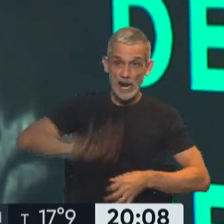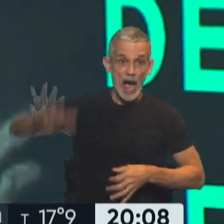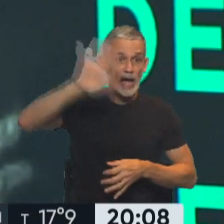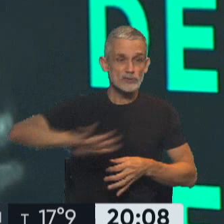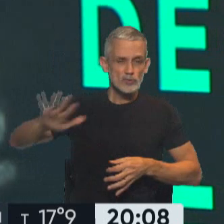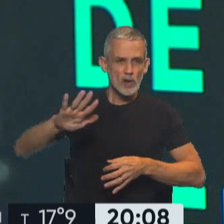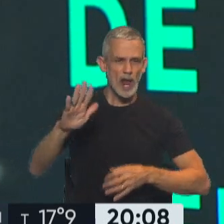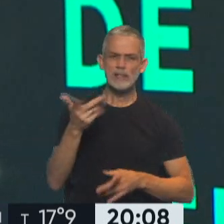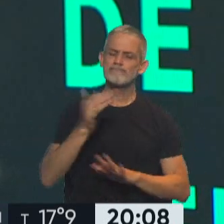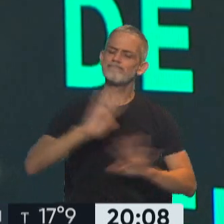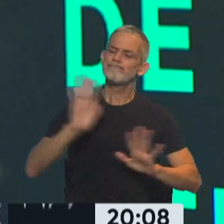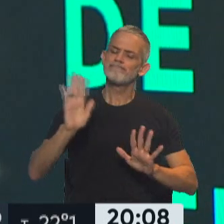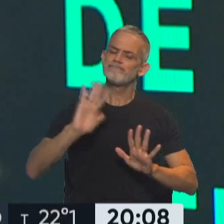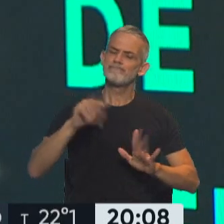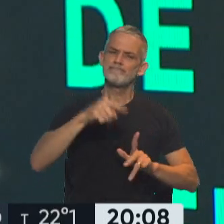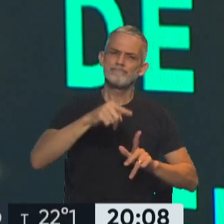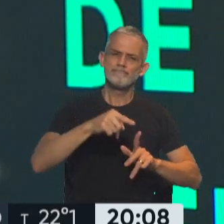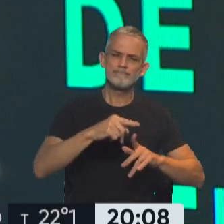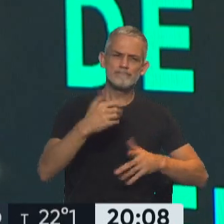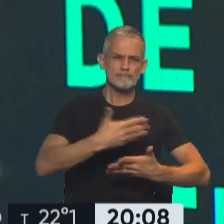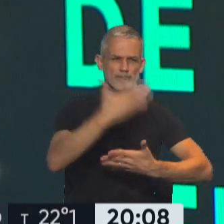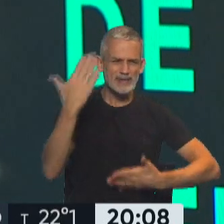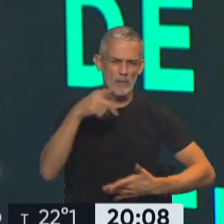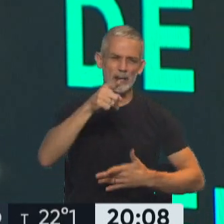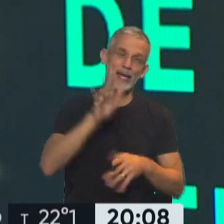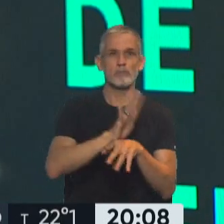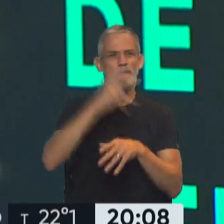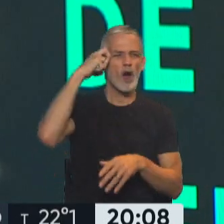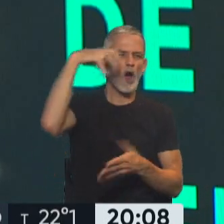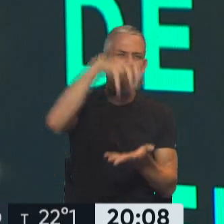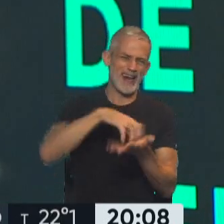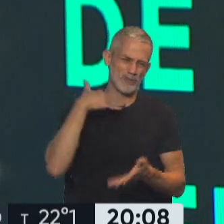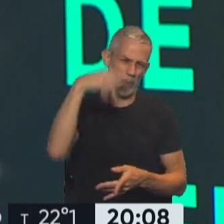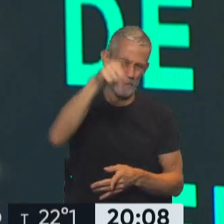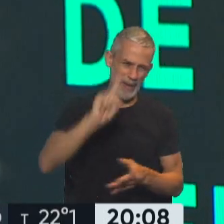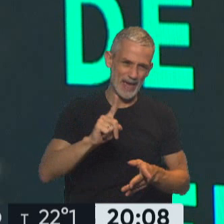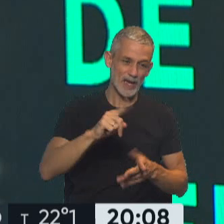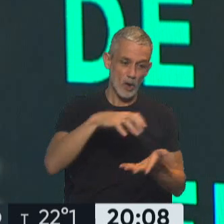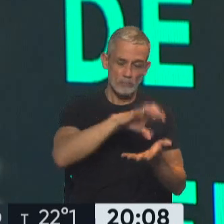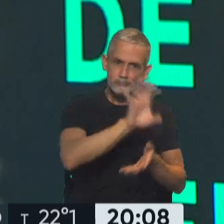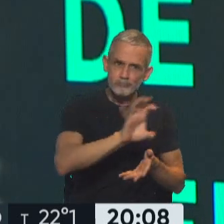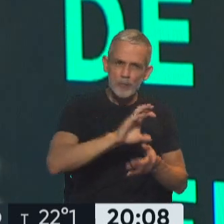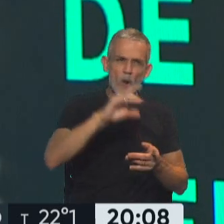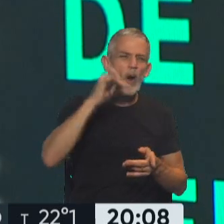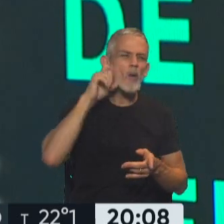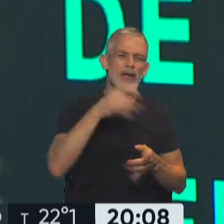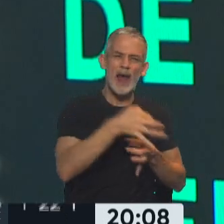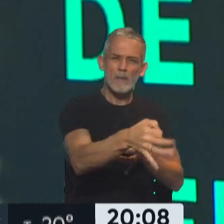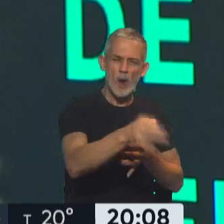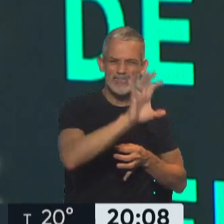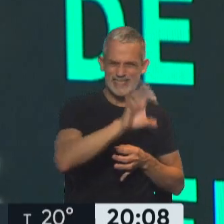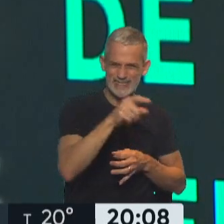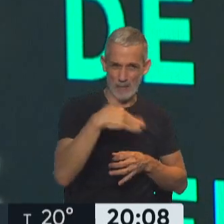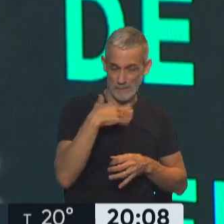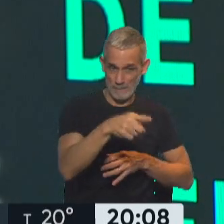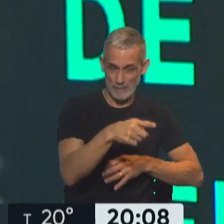que llama a que la Asamblea, el Congreso Local del Estado de Coahuila, estamos hablando de una